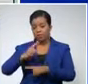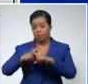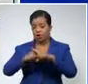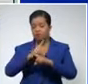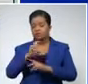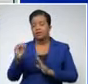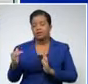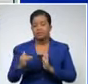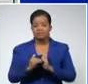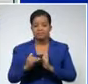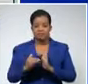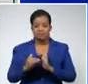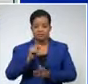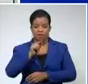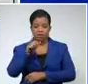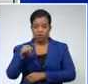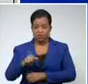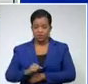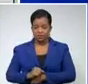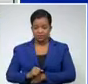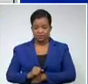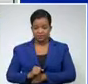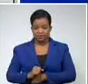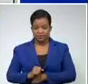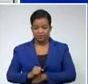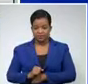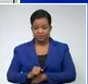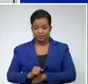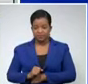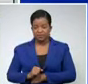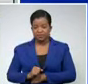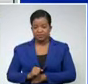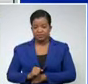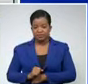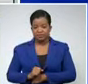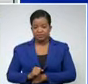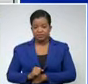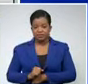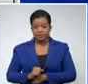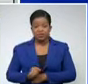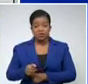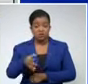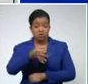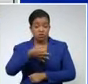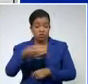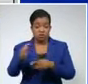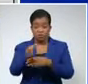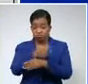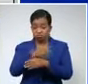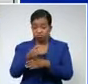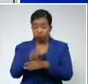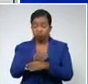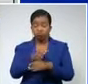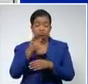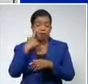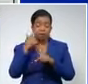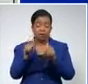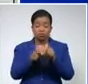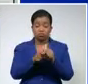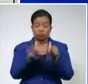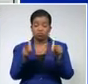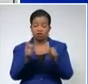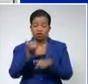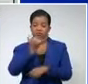habitantes. Vertientes, Florida y Carlos Manuel de Céspedes, con los municipios de mayor afectación en